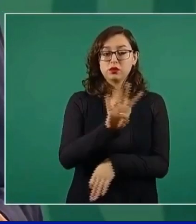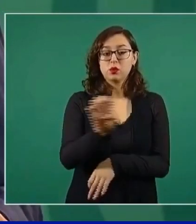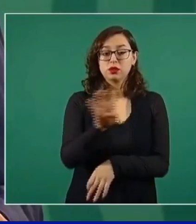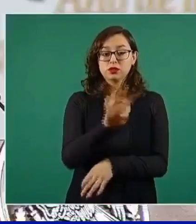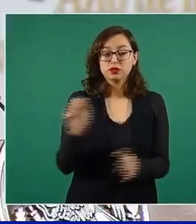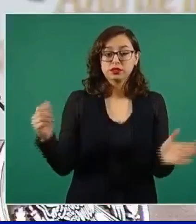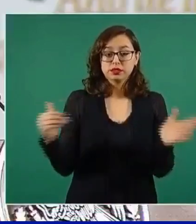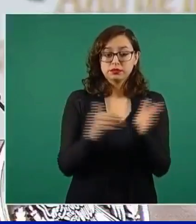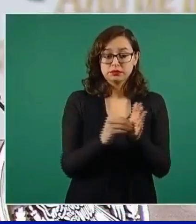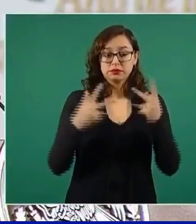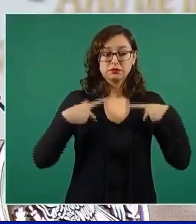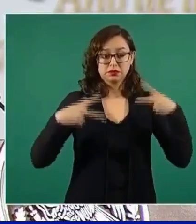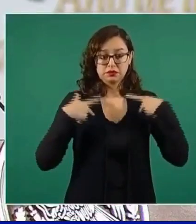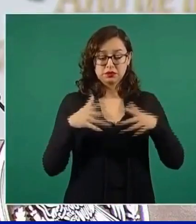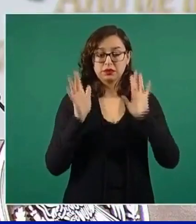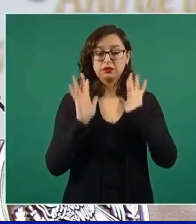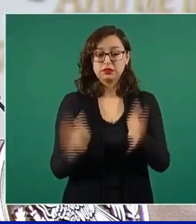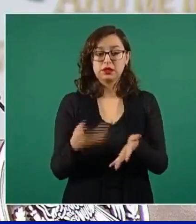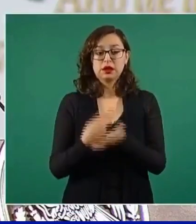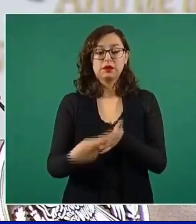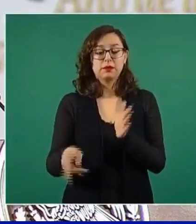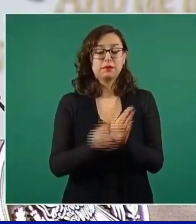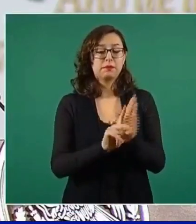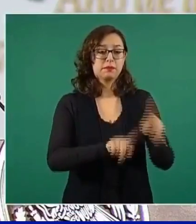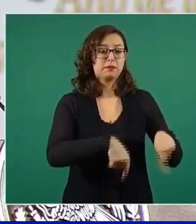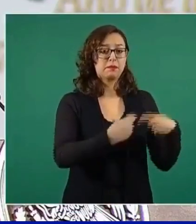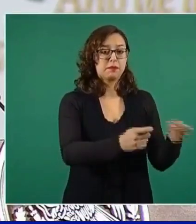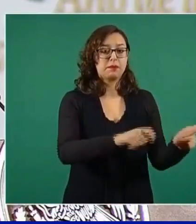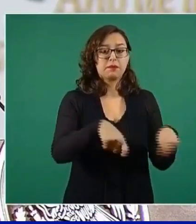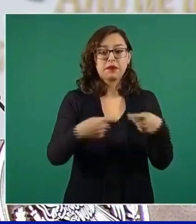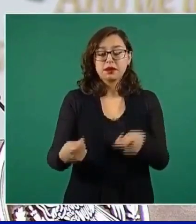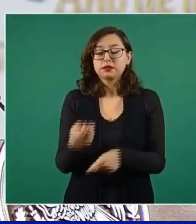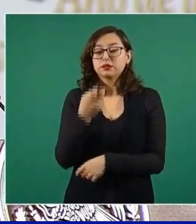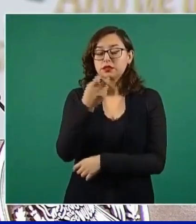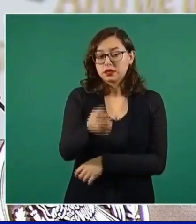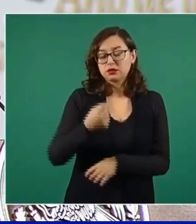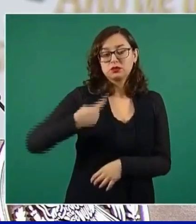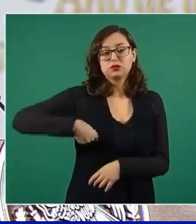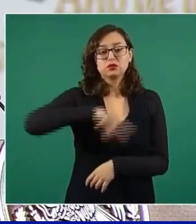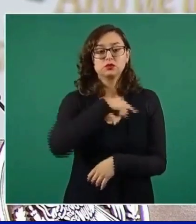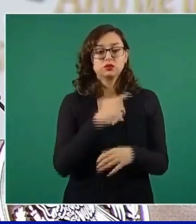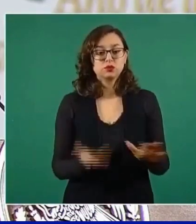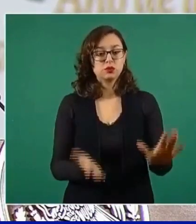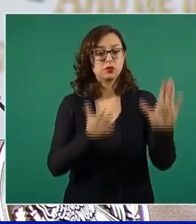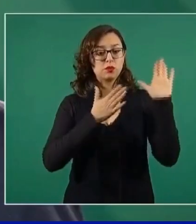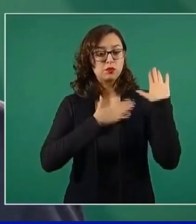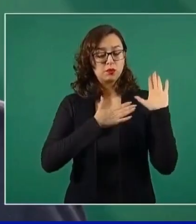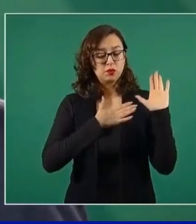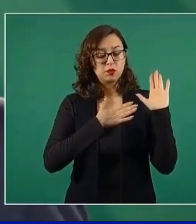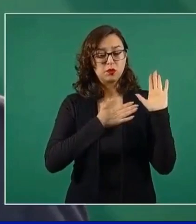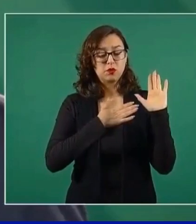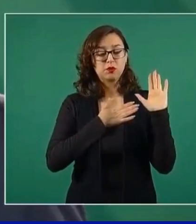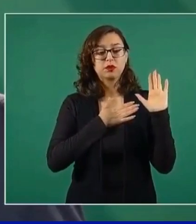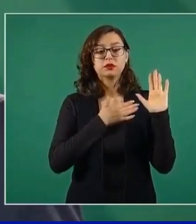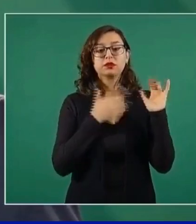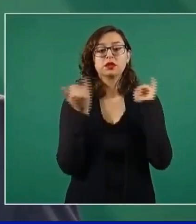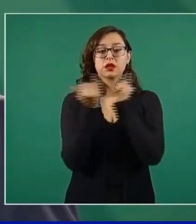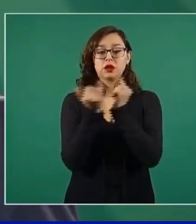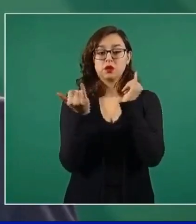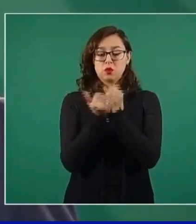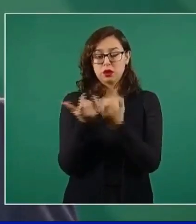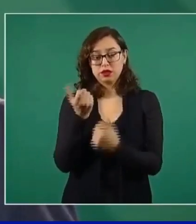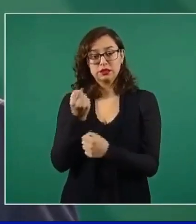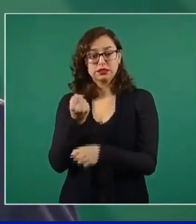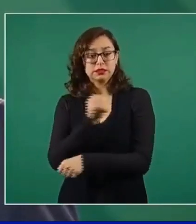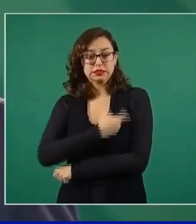400,000. Y estamos haciendo, y es un compromiso que tenemos, lo mismo con trabajadores